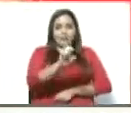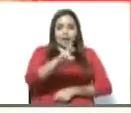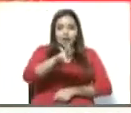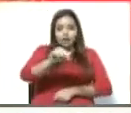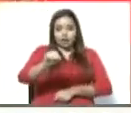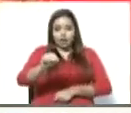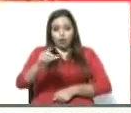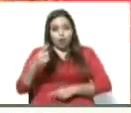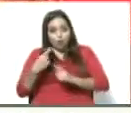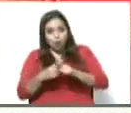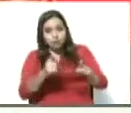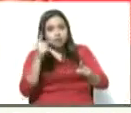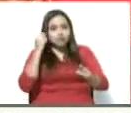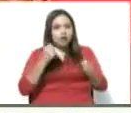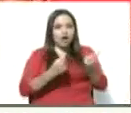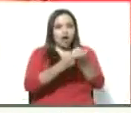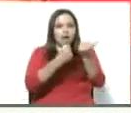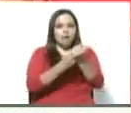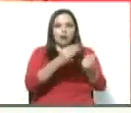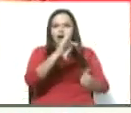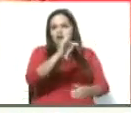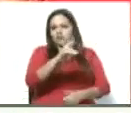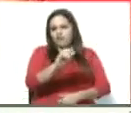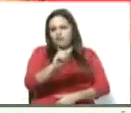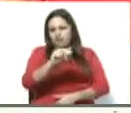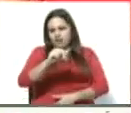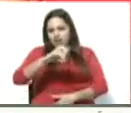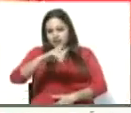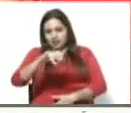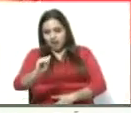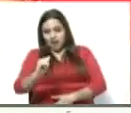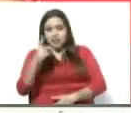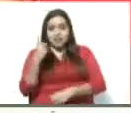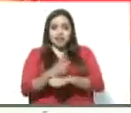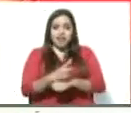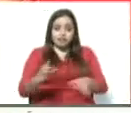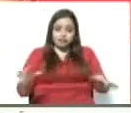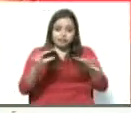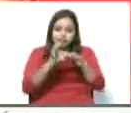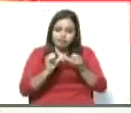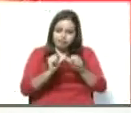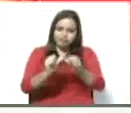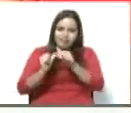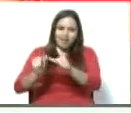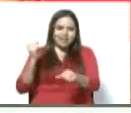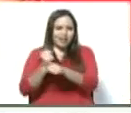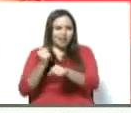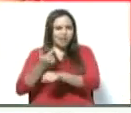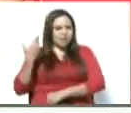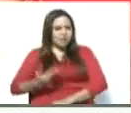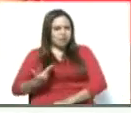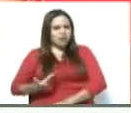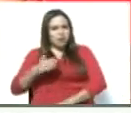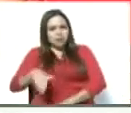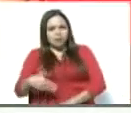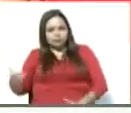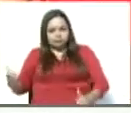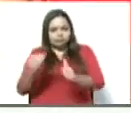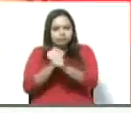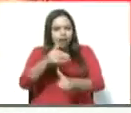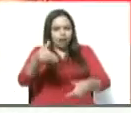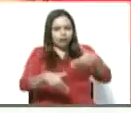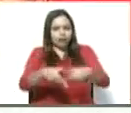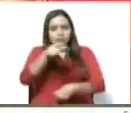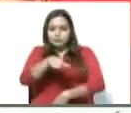grupo de Colombia Humana esa harta tarea. Conseguir los votos de